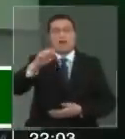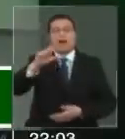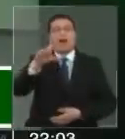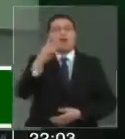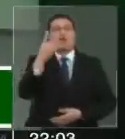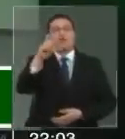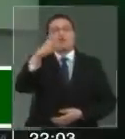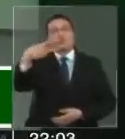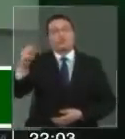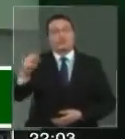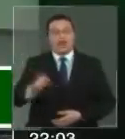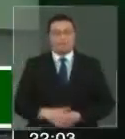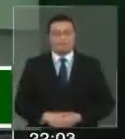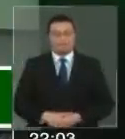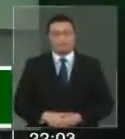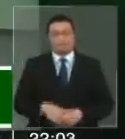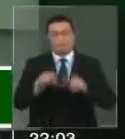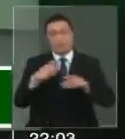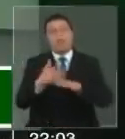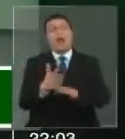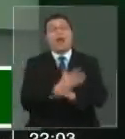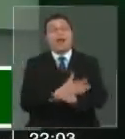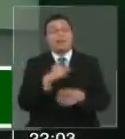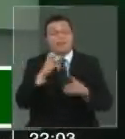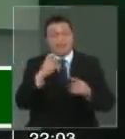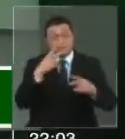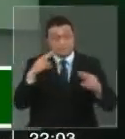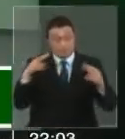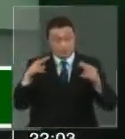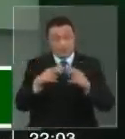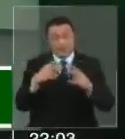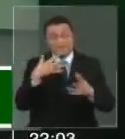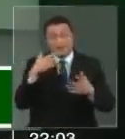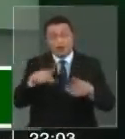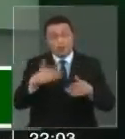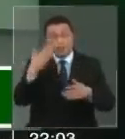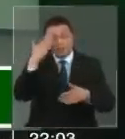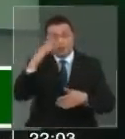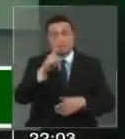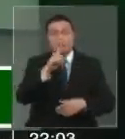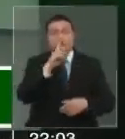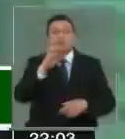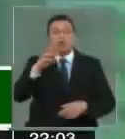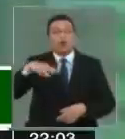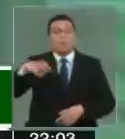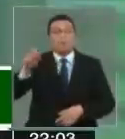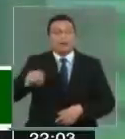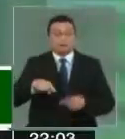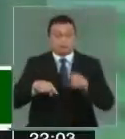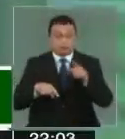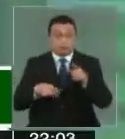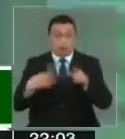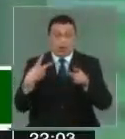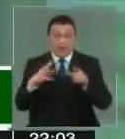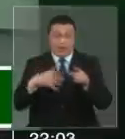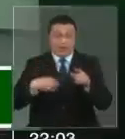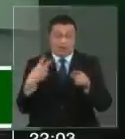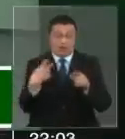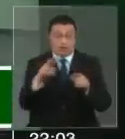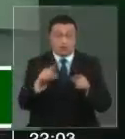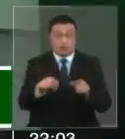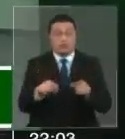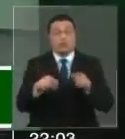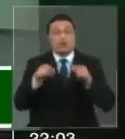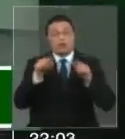Yo antes de ir a lo que nos convoca hoy día, que tiene que ver con Tomás, con tu hijo, pero que tiene que ver con mucho